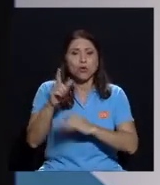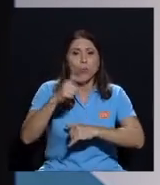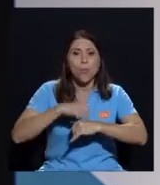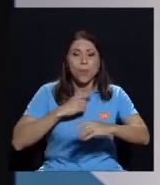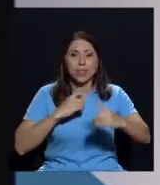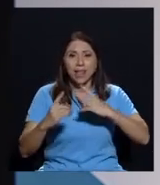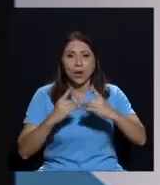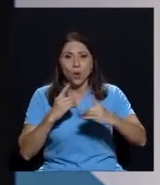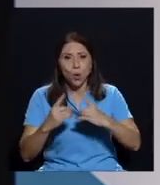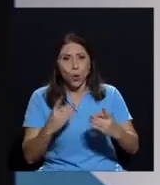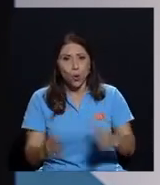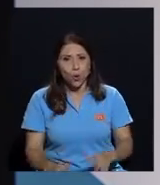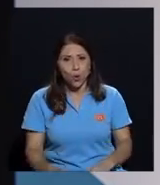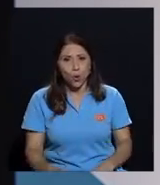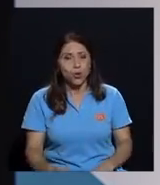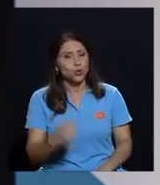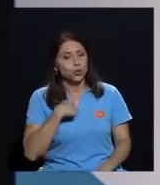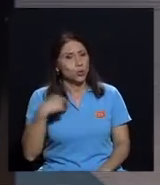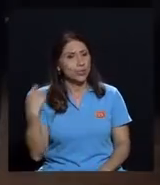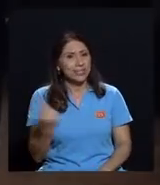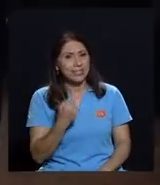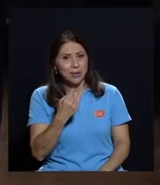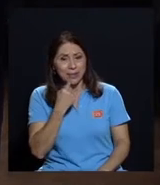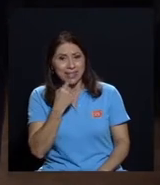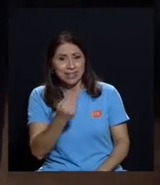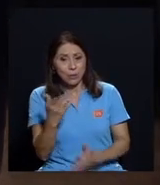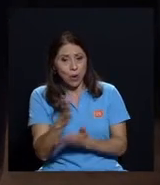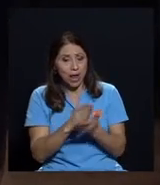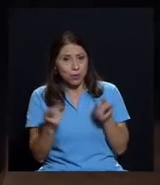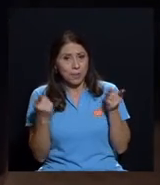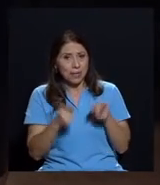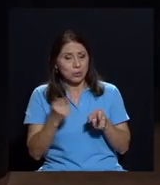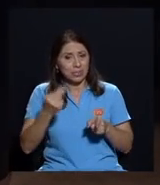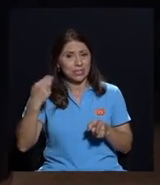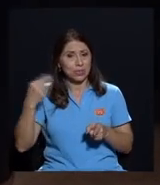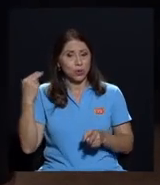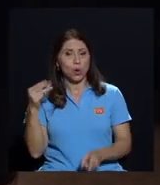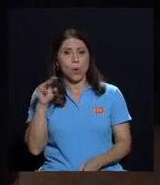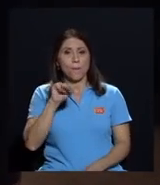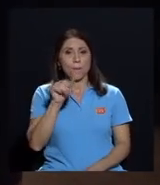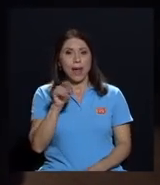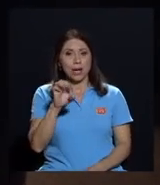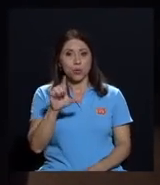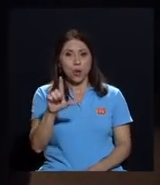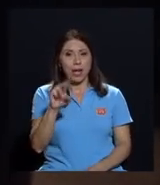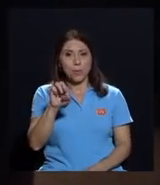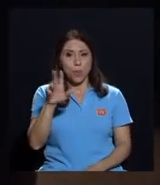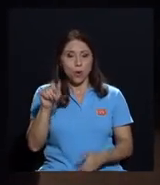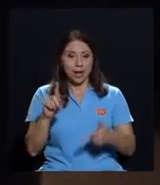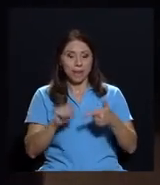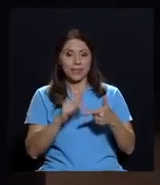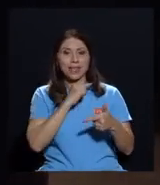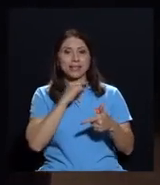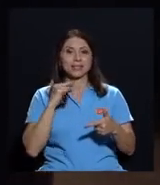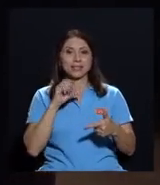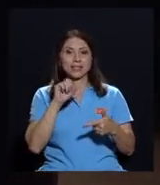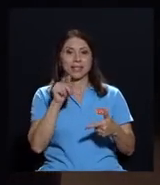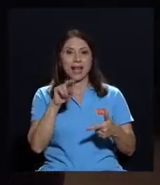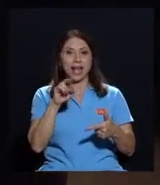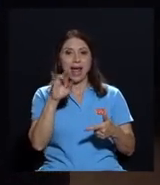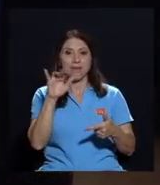yo no dejo de citar el hecho histórico que fue manuel mora monseñor sanabria y rafael ángel calderón